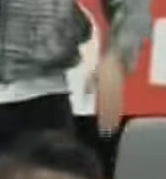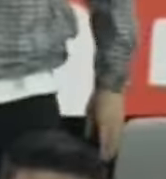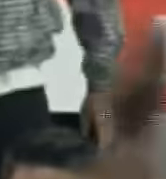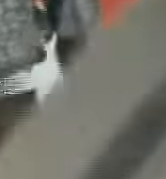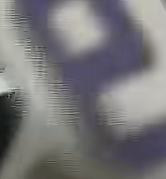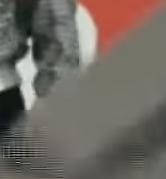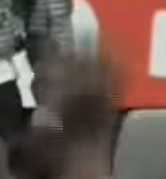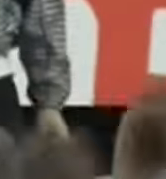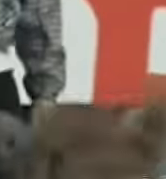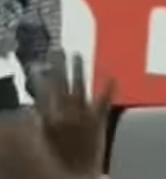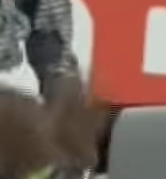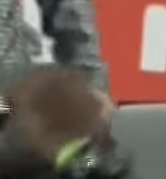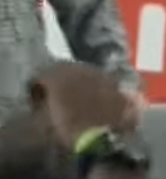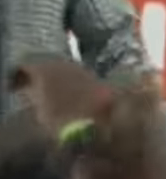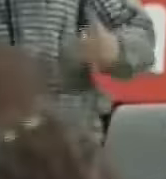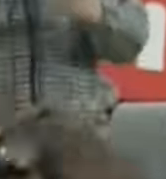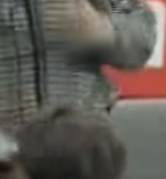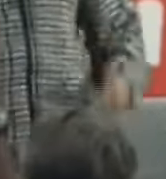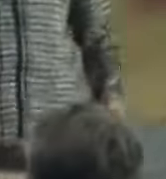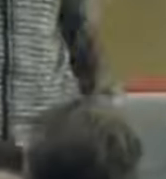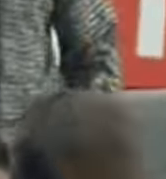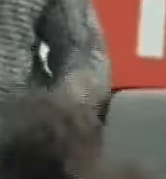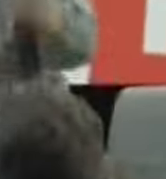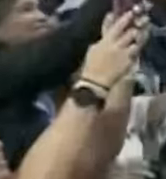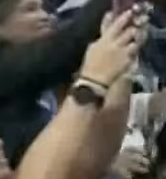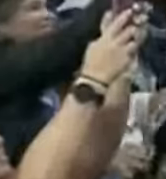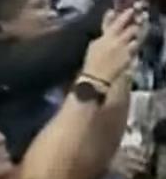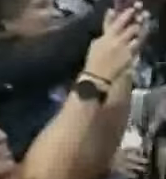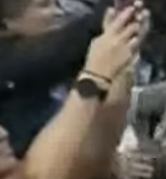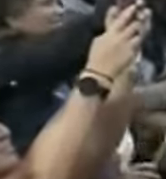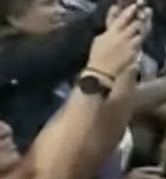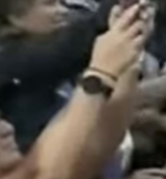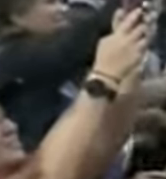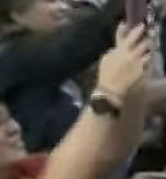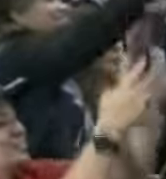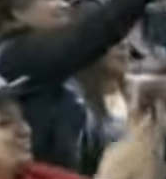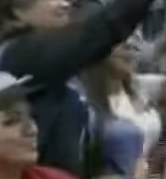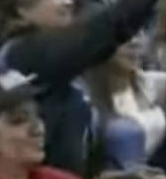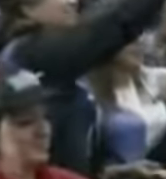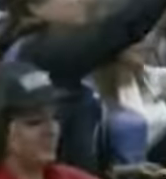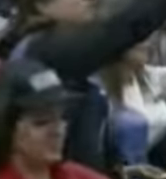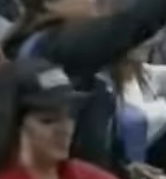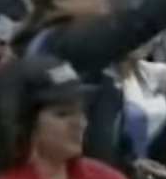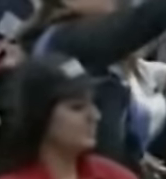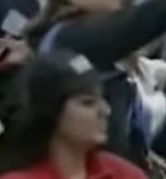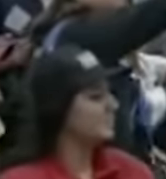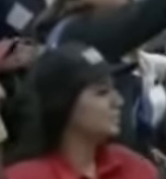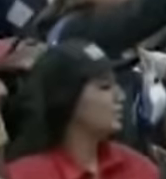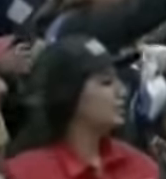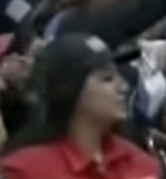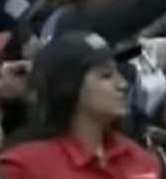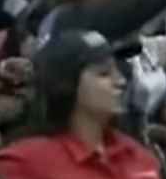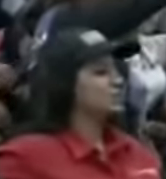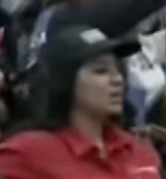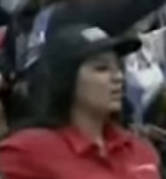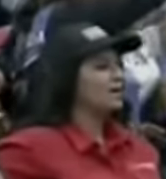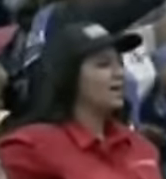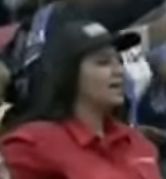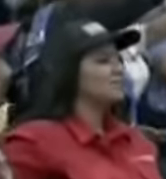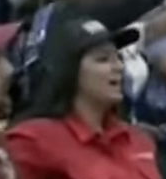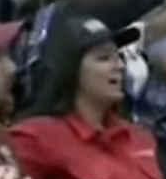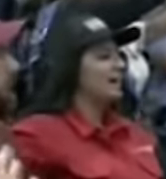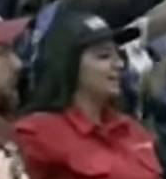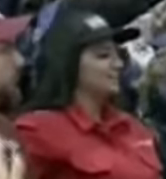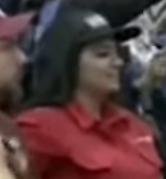Ven, arrulló la diva Diana de la brisa en el palmar. Y por eso tengo